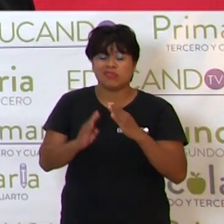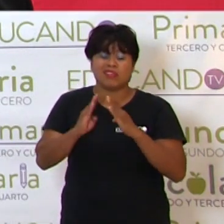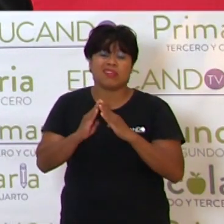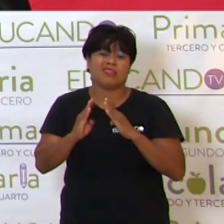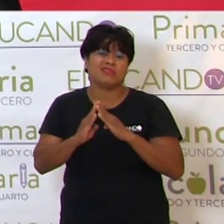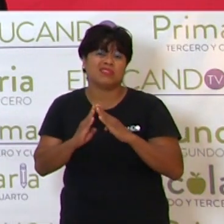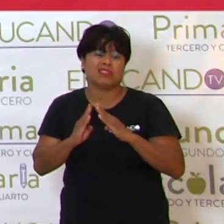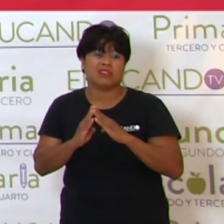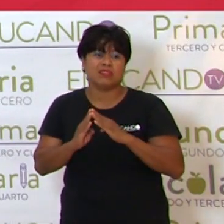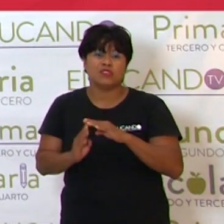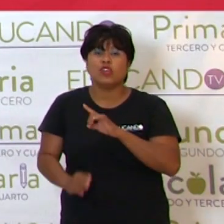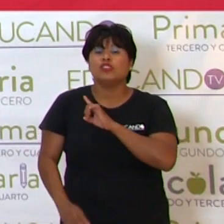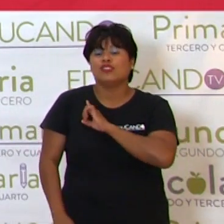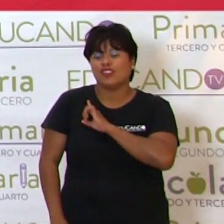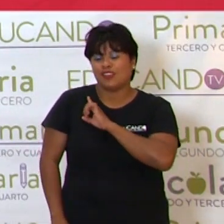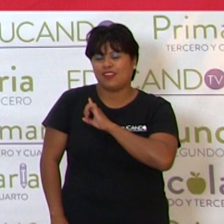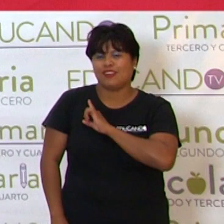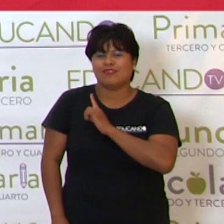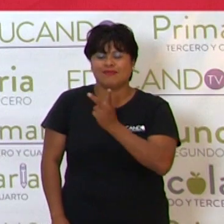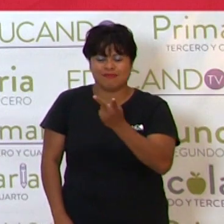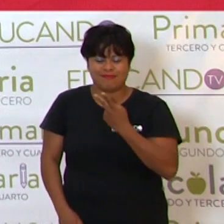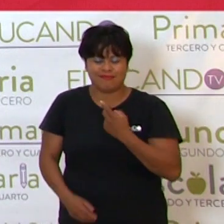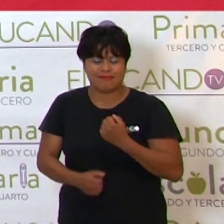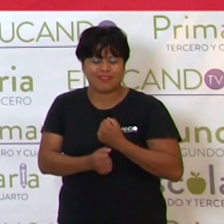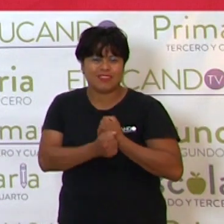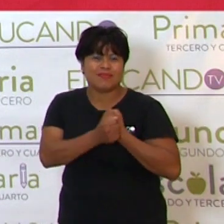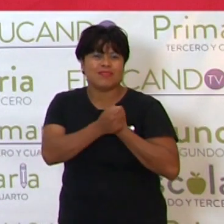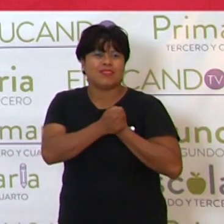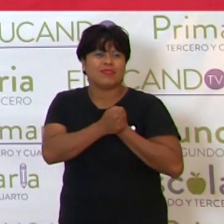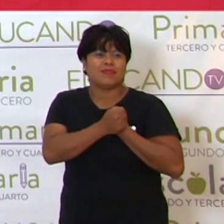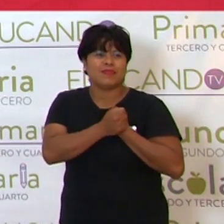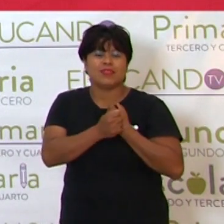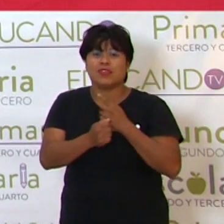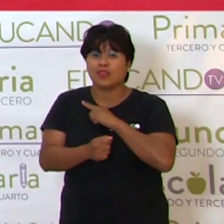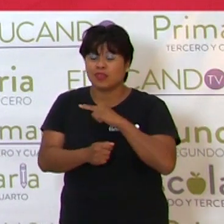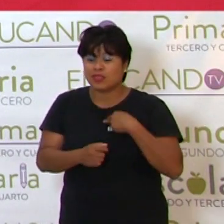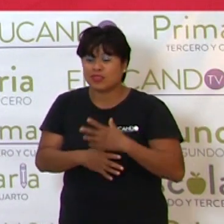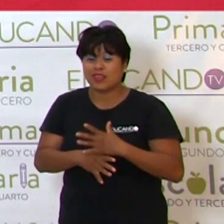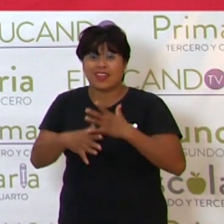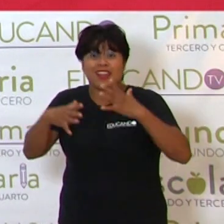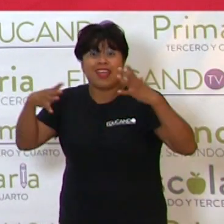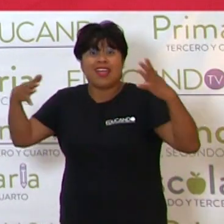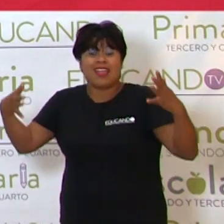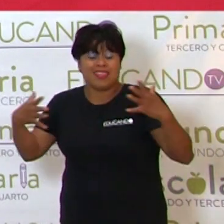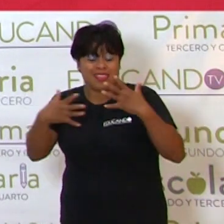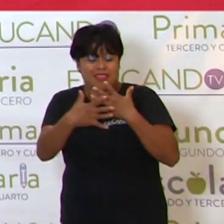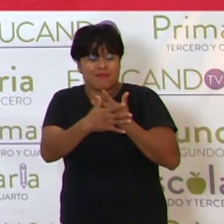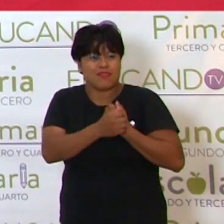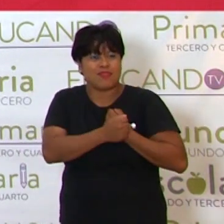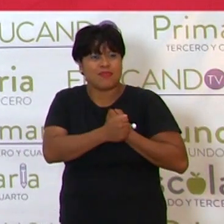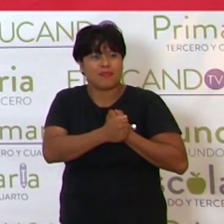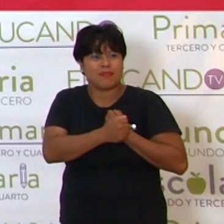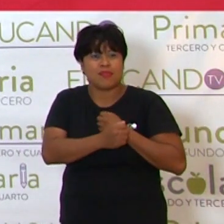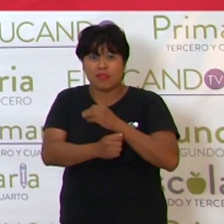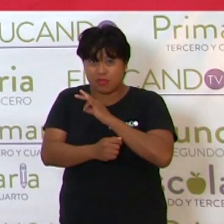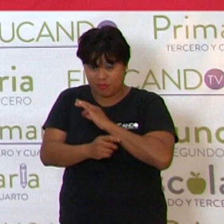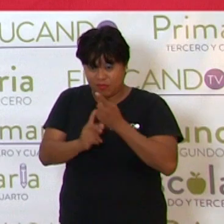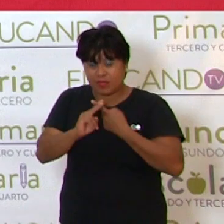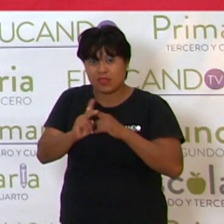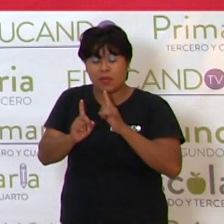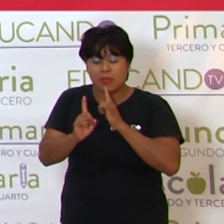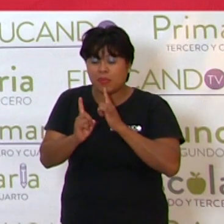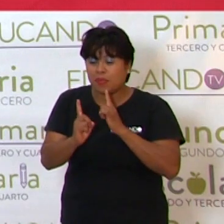casita. Solos. Con nuestro amor. Con nuestro gran amor. Podemos disfrutar de la